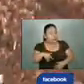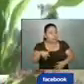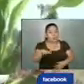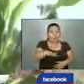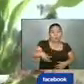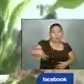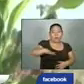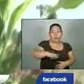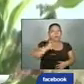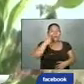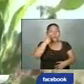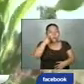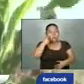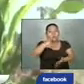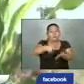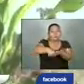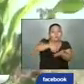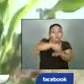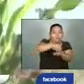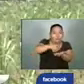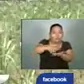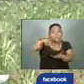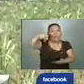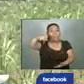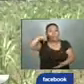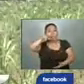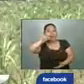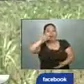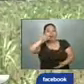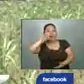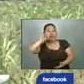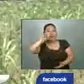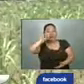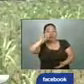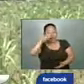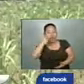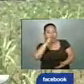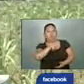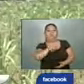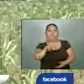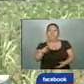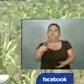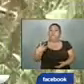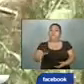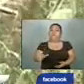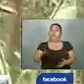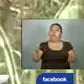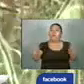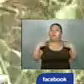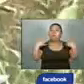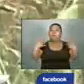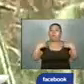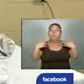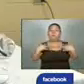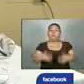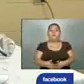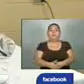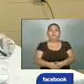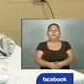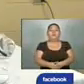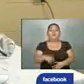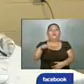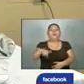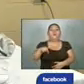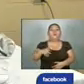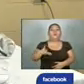cultivo es el municipio del Paisnal, quienes ya están presenciando consecuencias ante las altas temperaturas. Porque nos